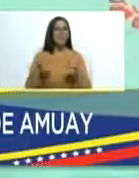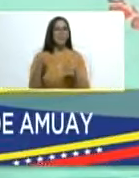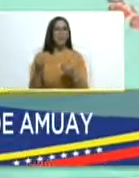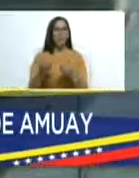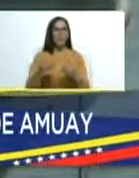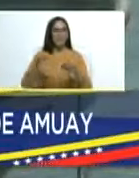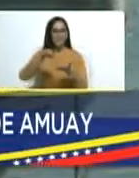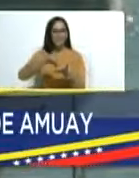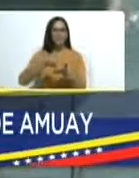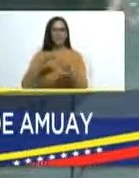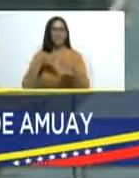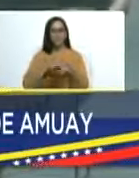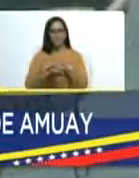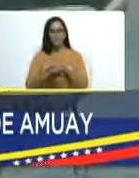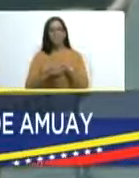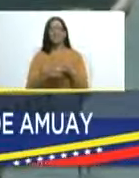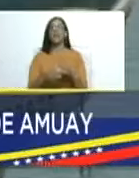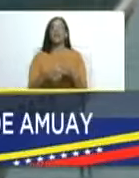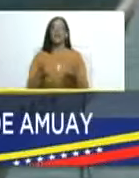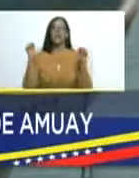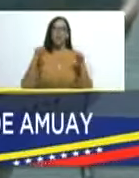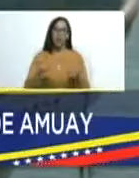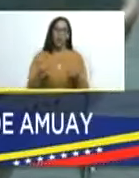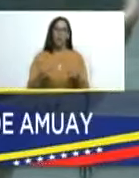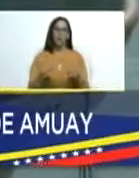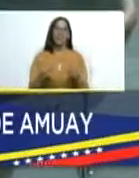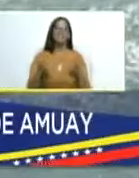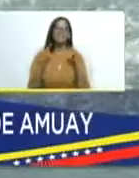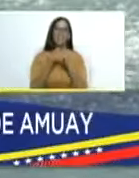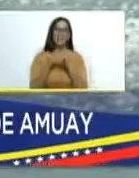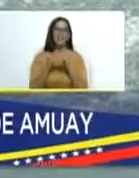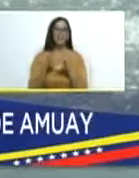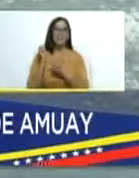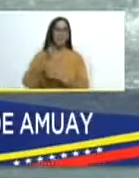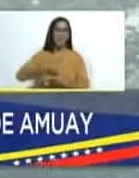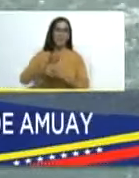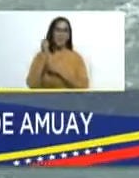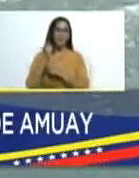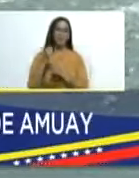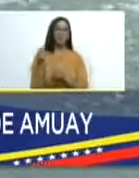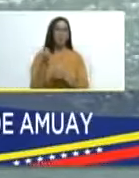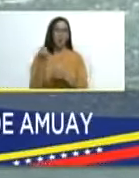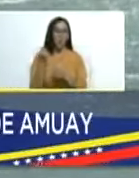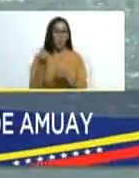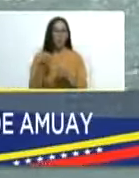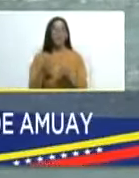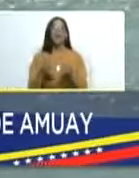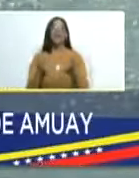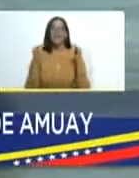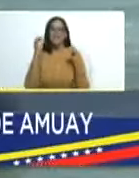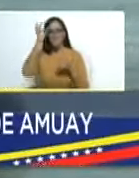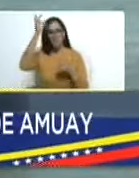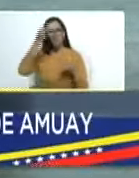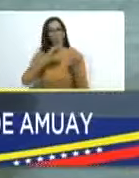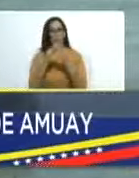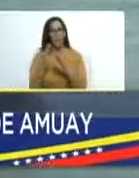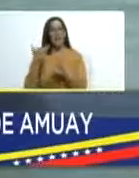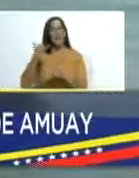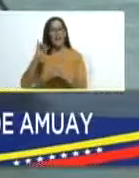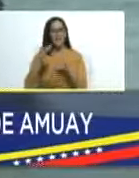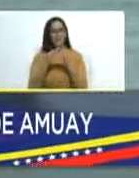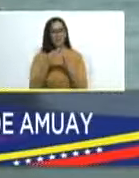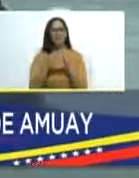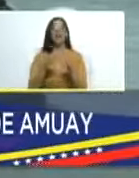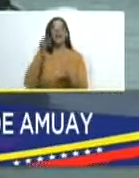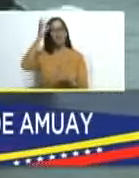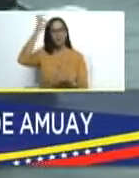centro de almacenamiento, que hoy es casa del pescador, así como la comuna tiene una casa comunal, el Consejo de